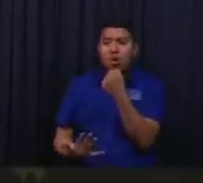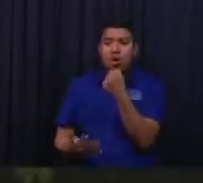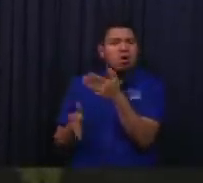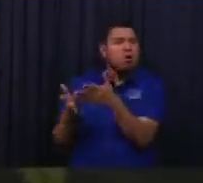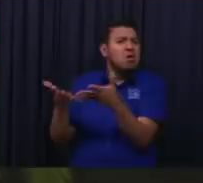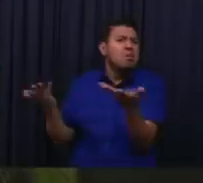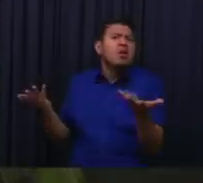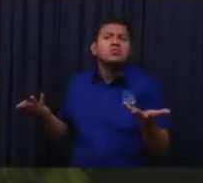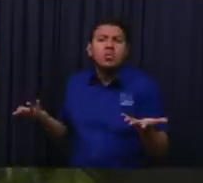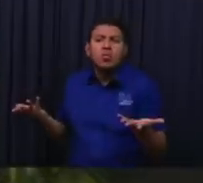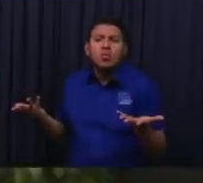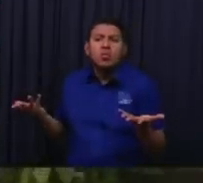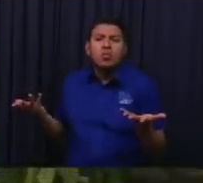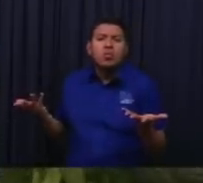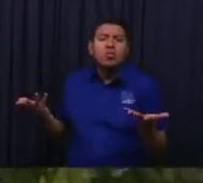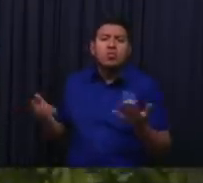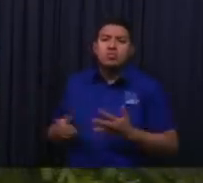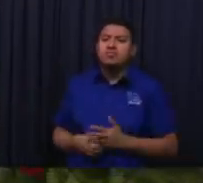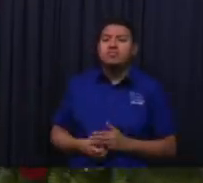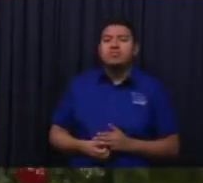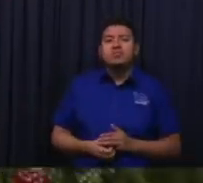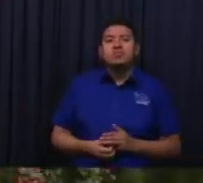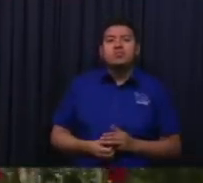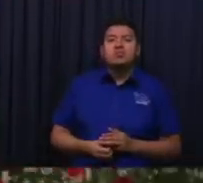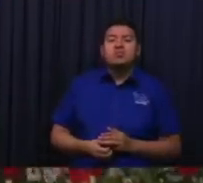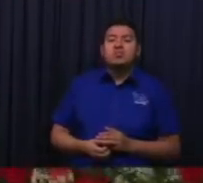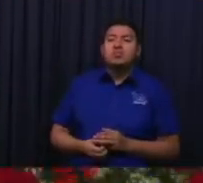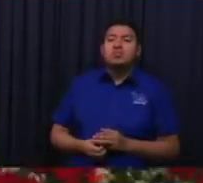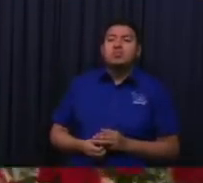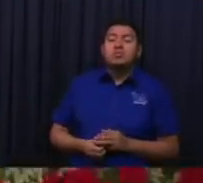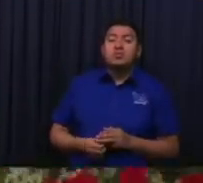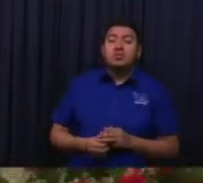Porque lo que pasó con el Señor Jesucristo es que Él